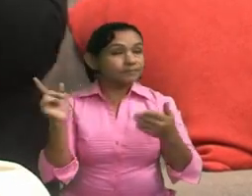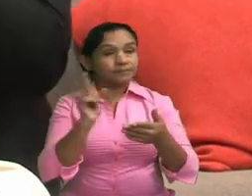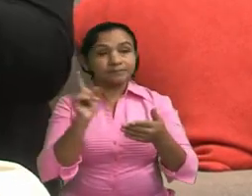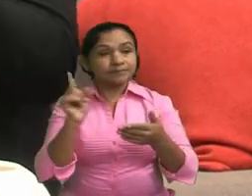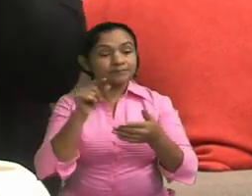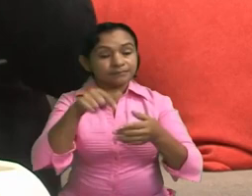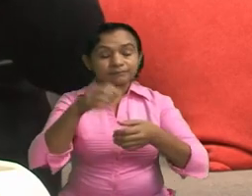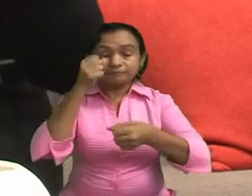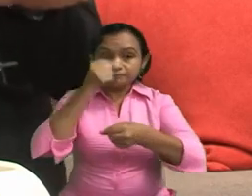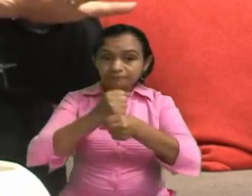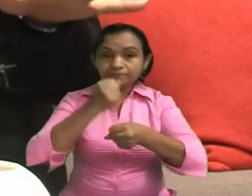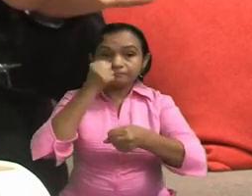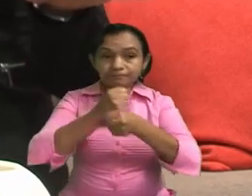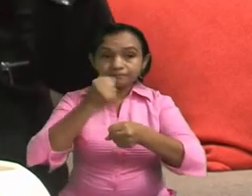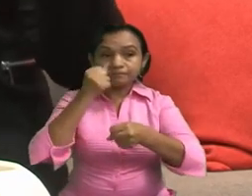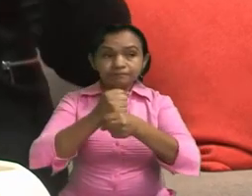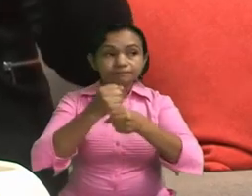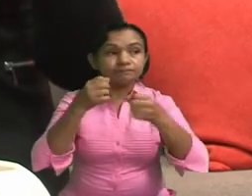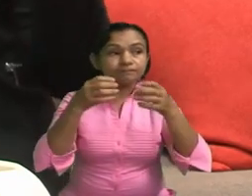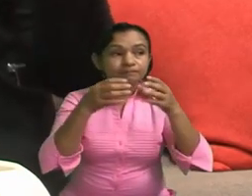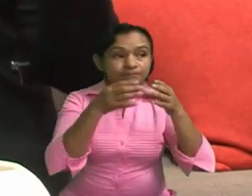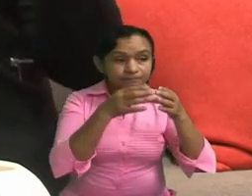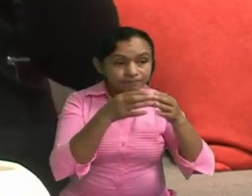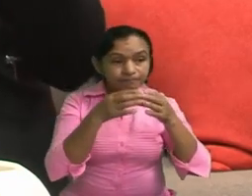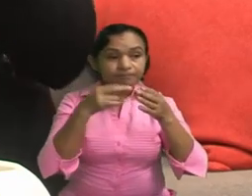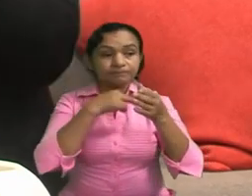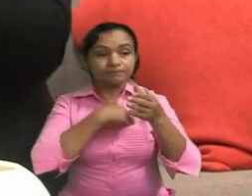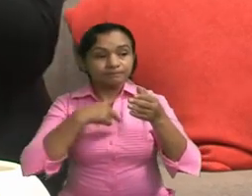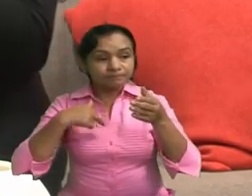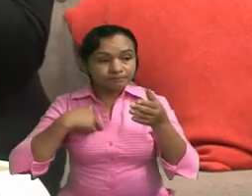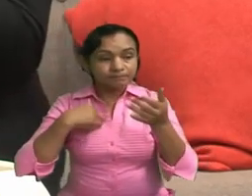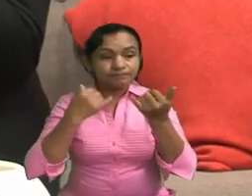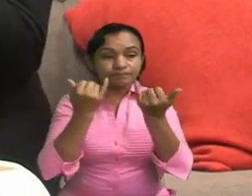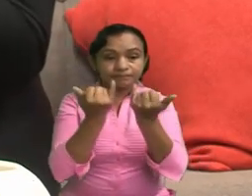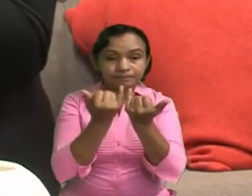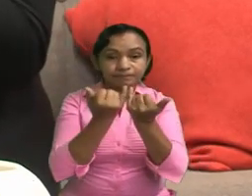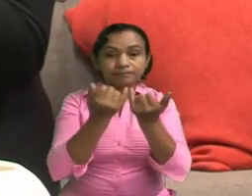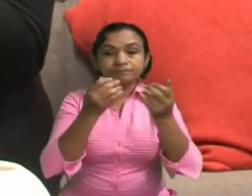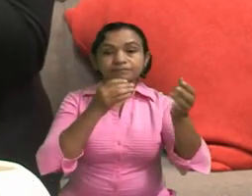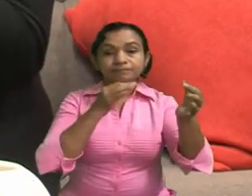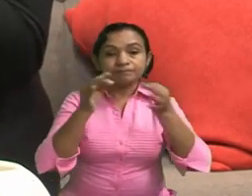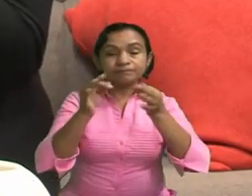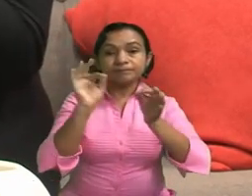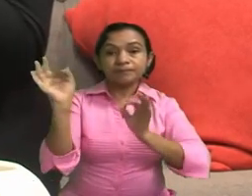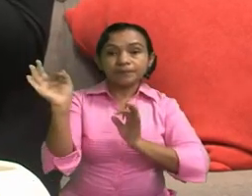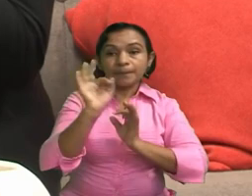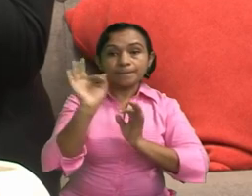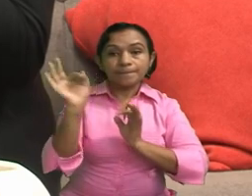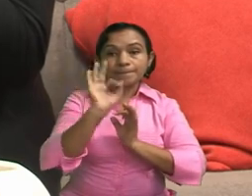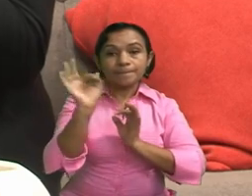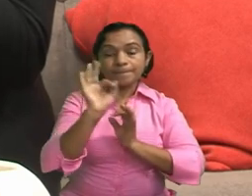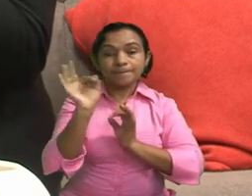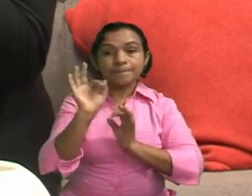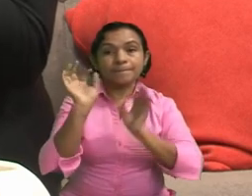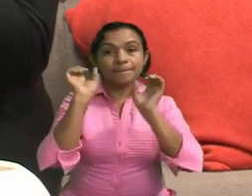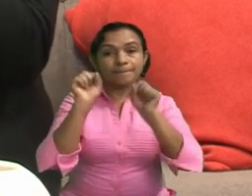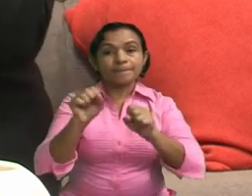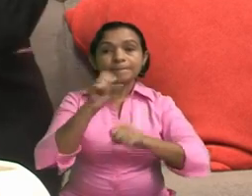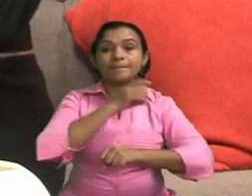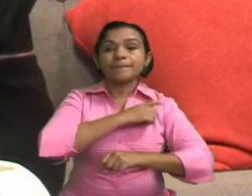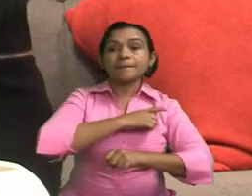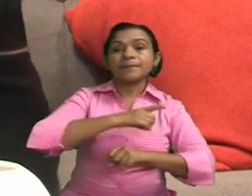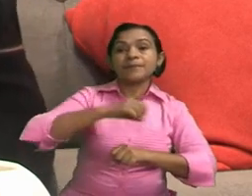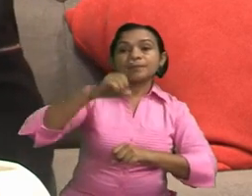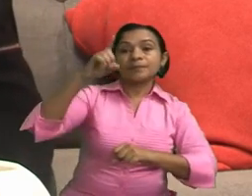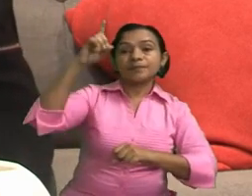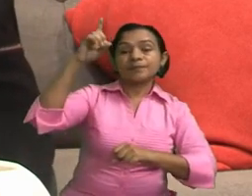nosotros trabajamos por nuestras comunidades, por nuestros gobiernos territoriales indígenas, de manera que, Dios mediante, ese